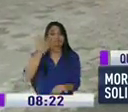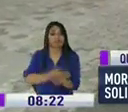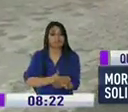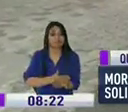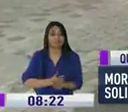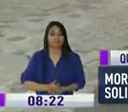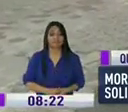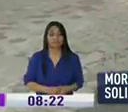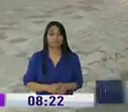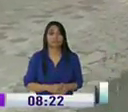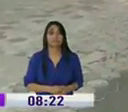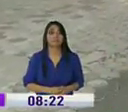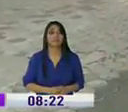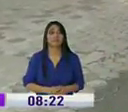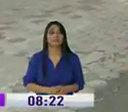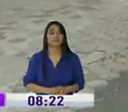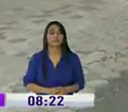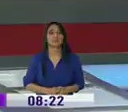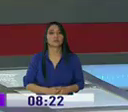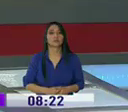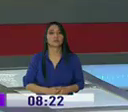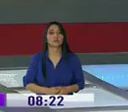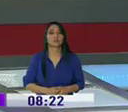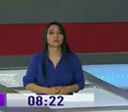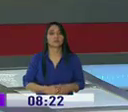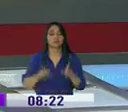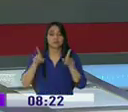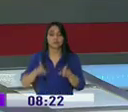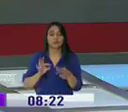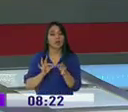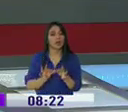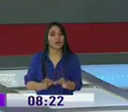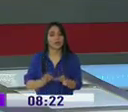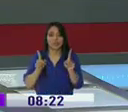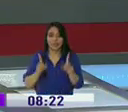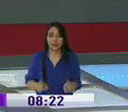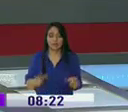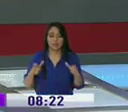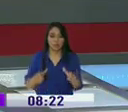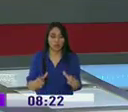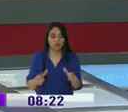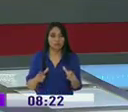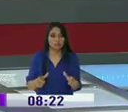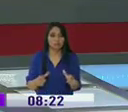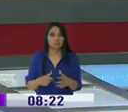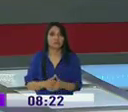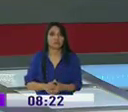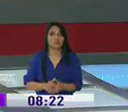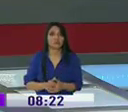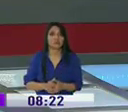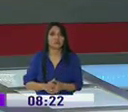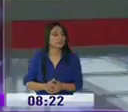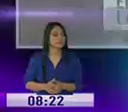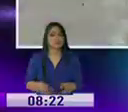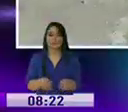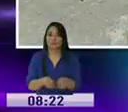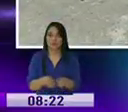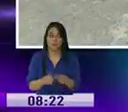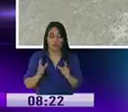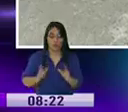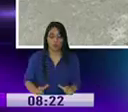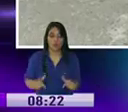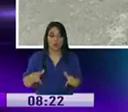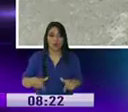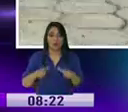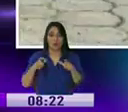informó Sofía Vintimilla. Hay que arreglar eso, ¿no? Tamaño hueco, hay que ver el monitor de acá también. Tamaño hueco que se ha